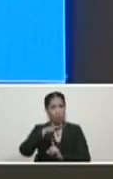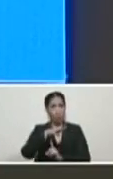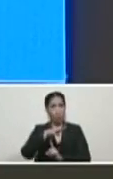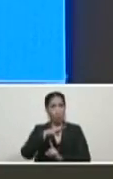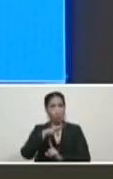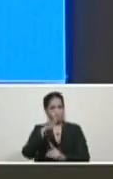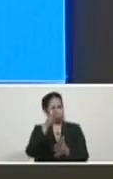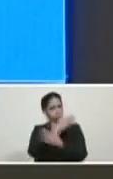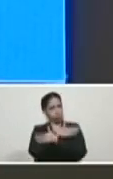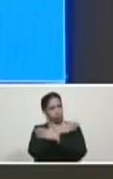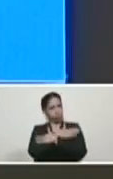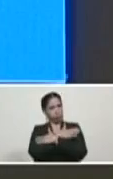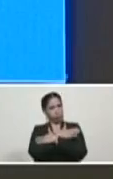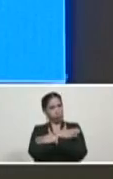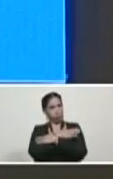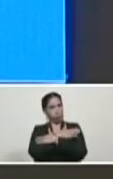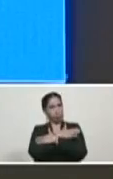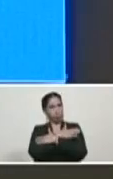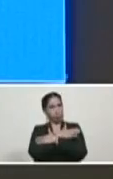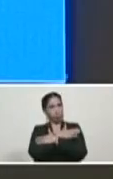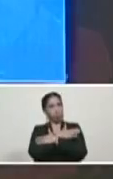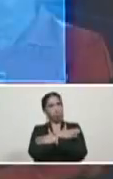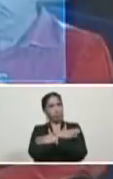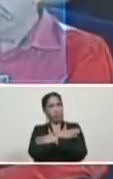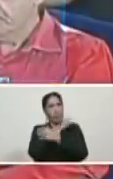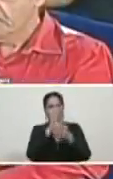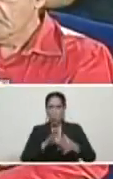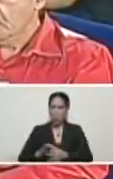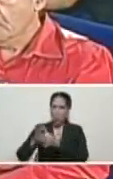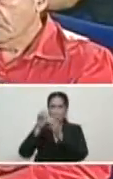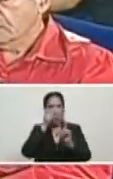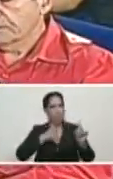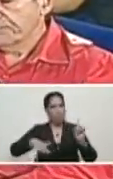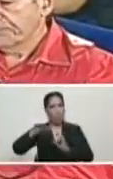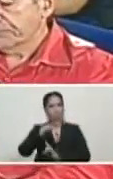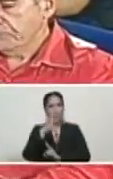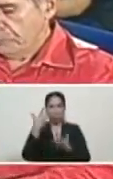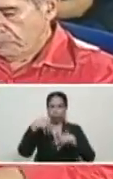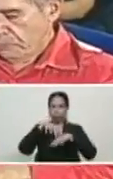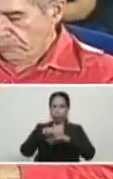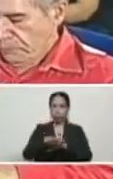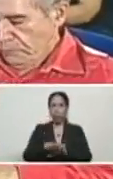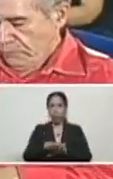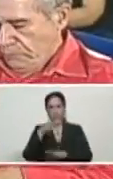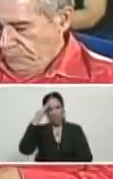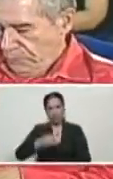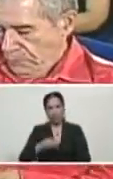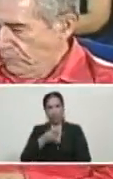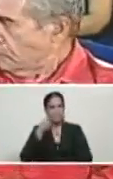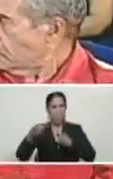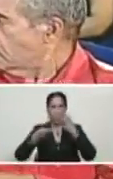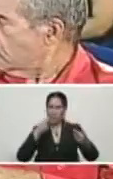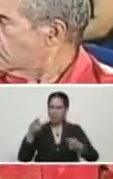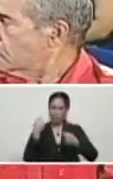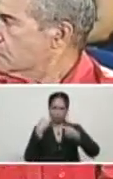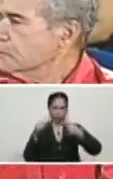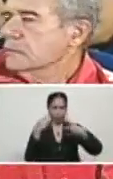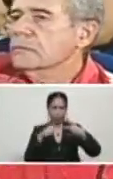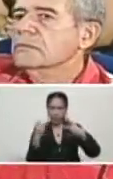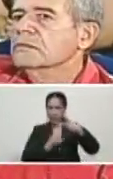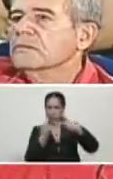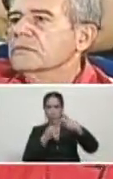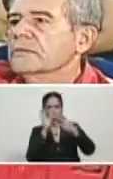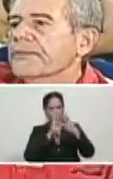solidificando la unión cívico-militar en todos sus aspectos políticos, institucionales,